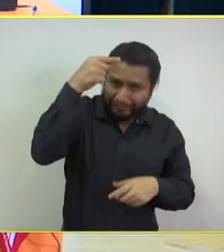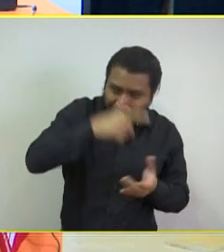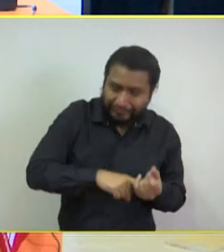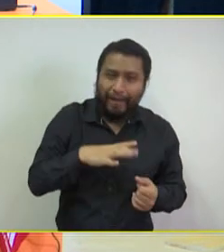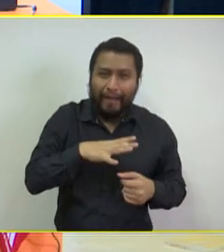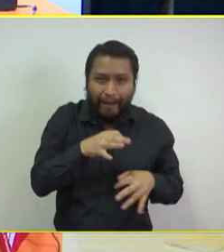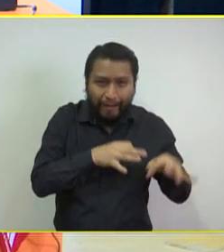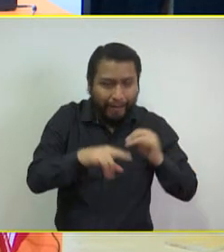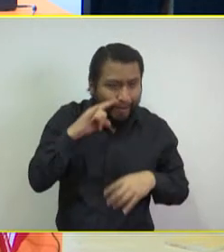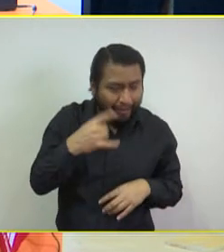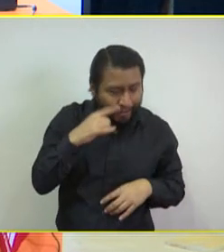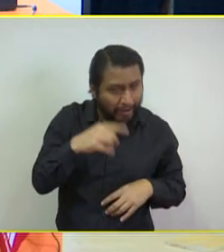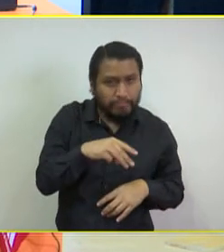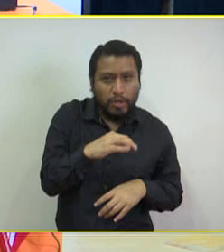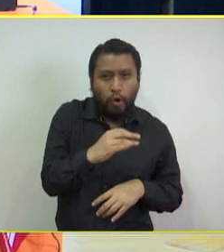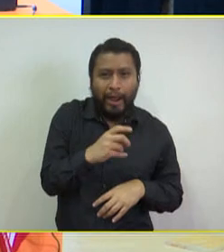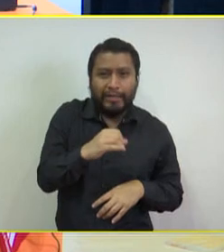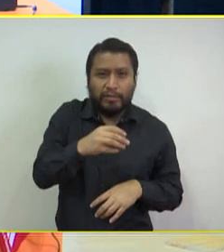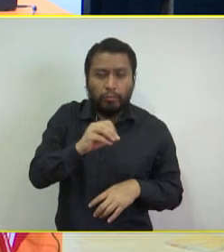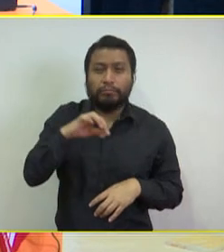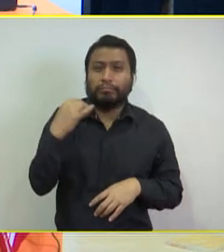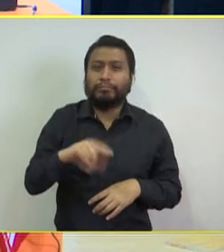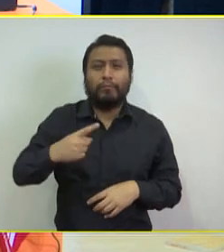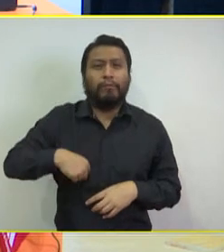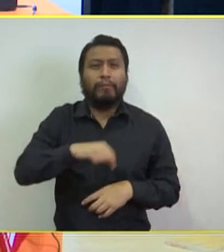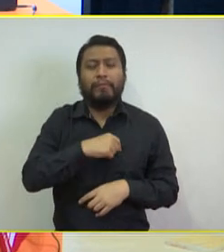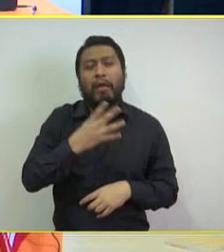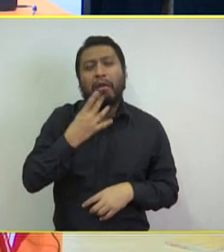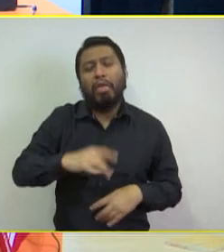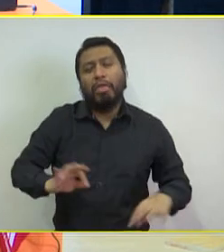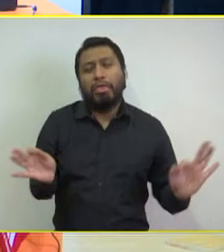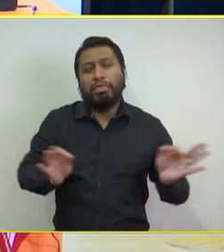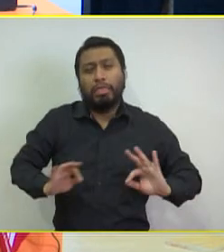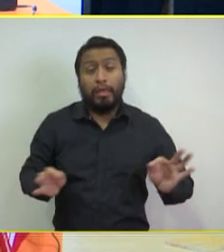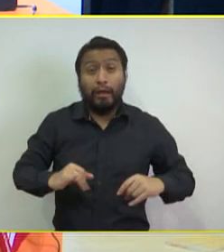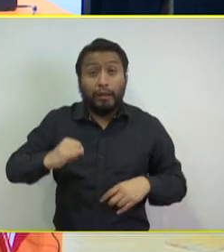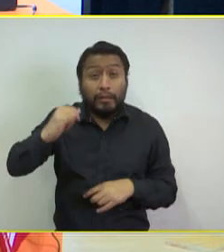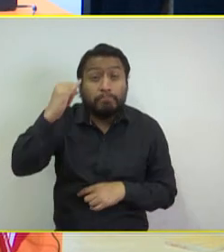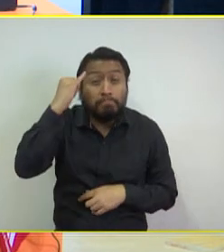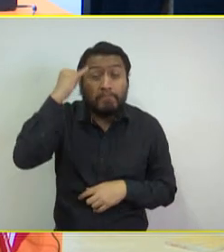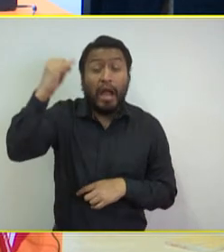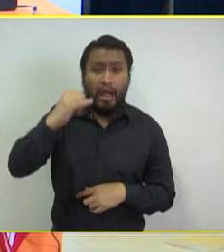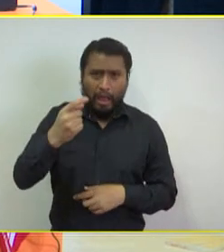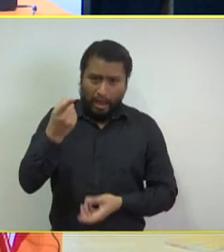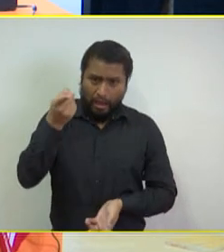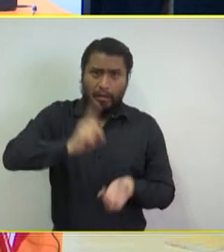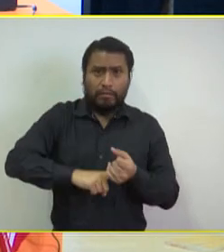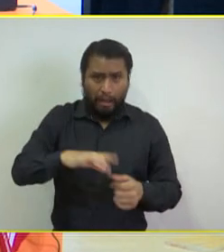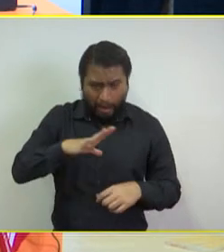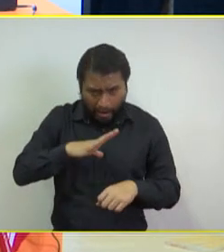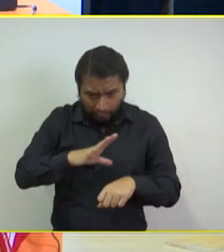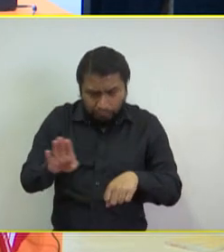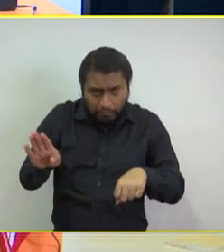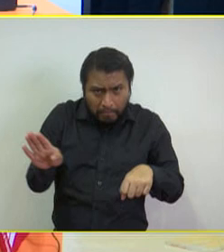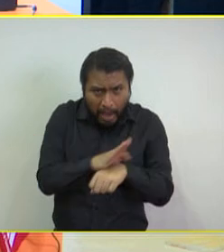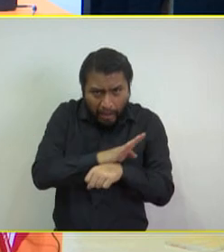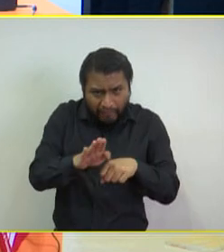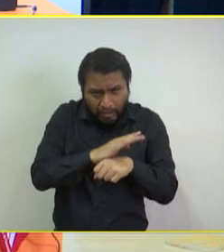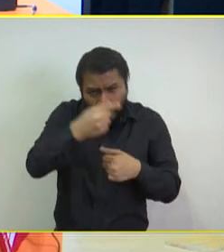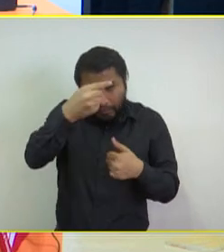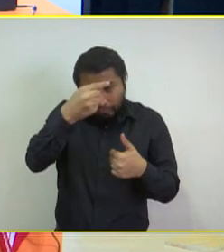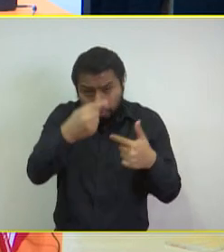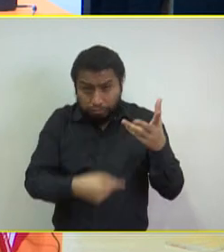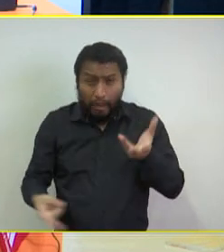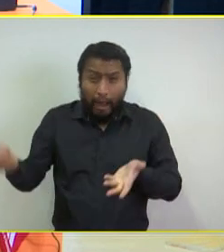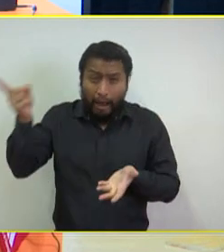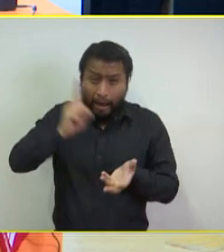no le damos la importancia. Si supiéramos el beneficio que genera en nosotros todos estos millones